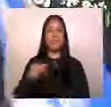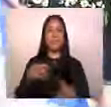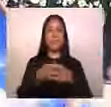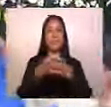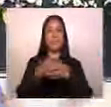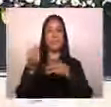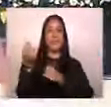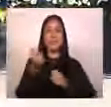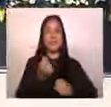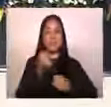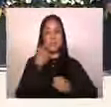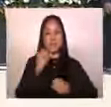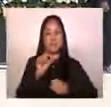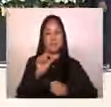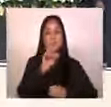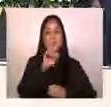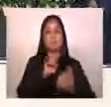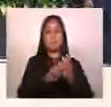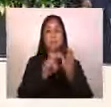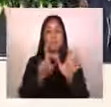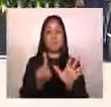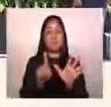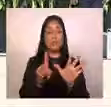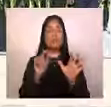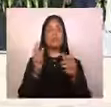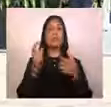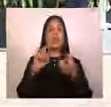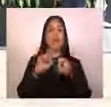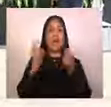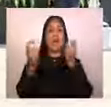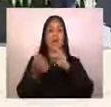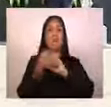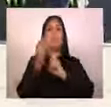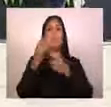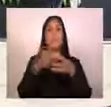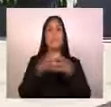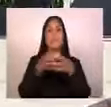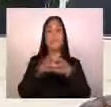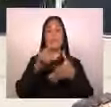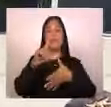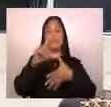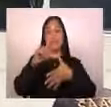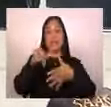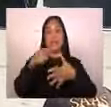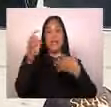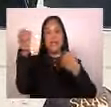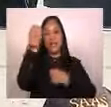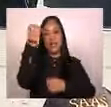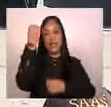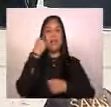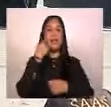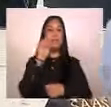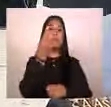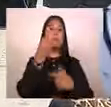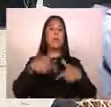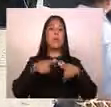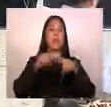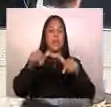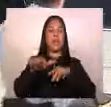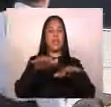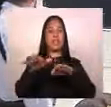Banda fundada como tradicional desde 2006, se convierte en banda latina, ganando primeros lugares en